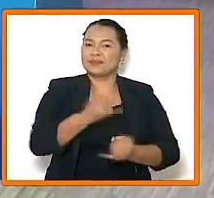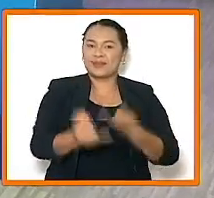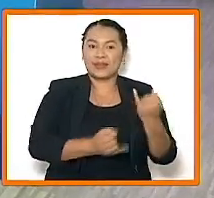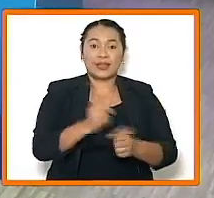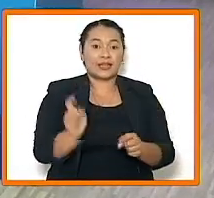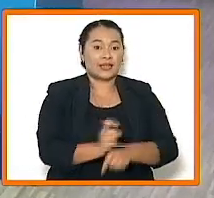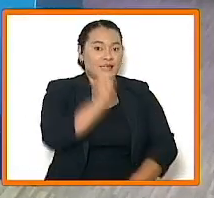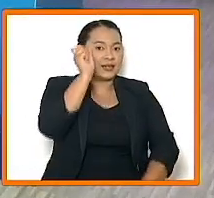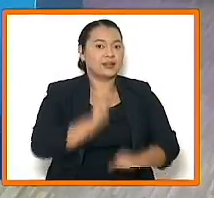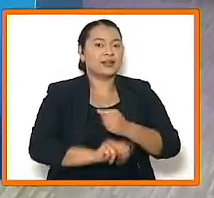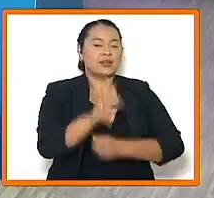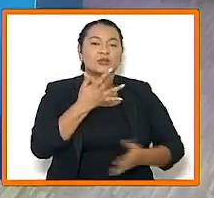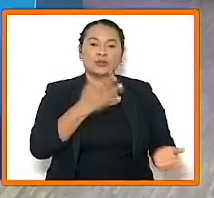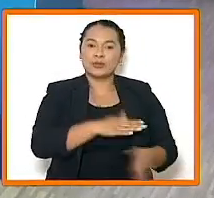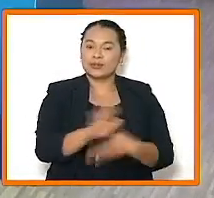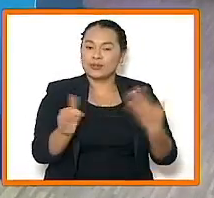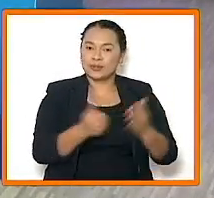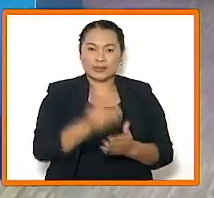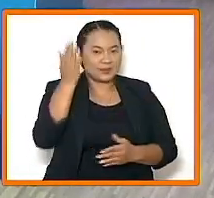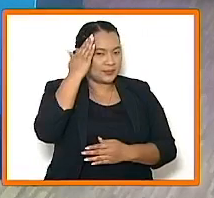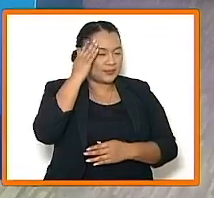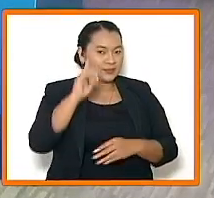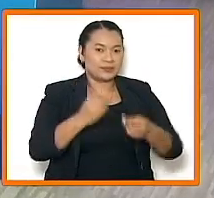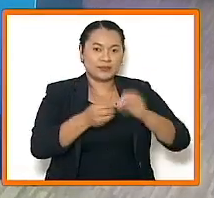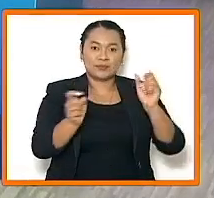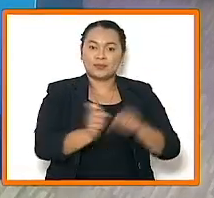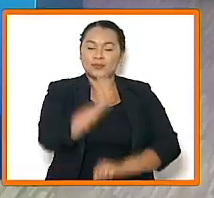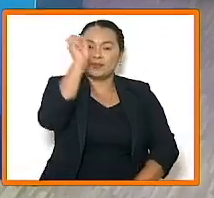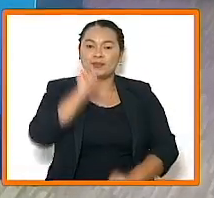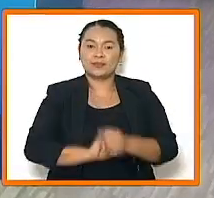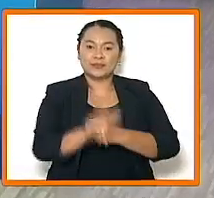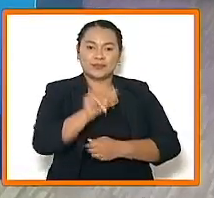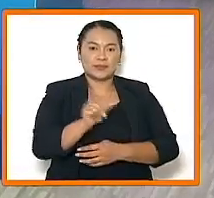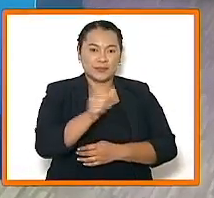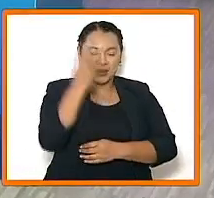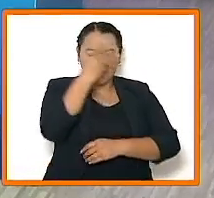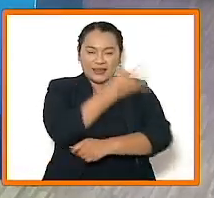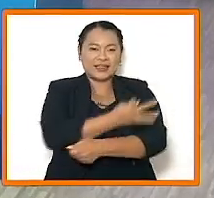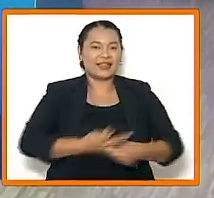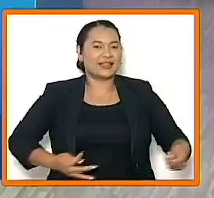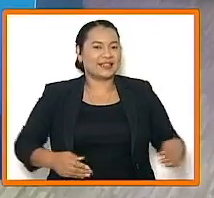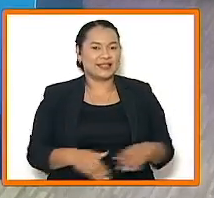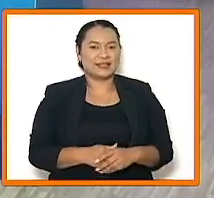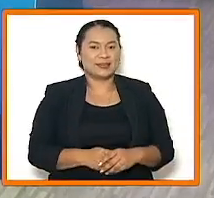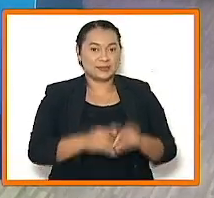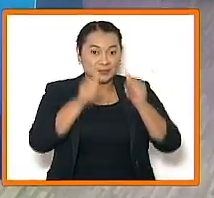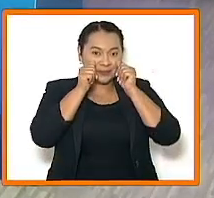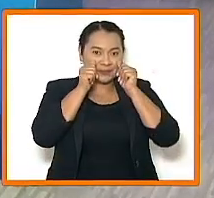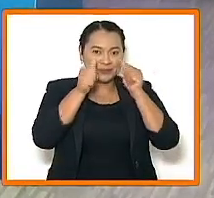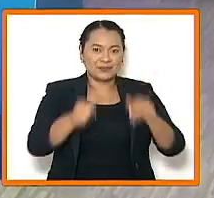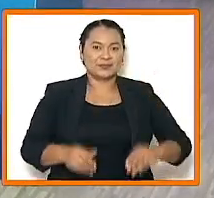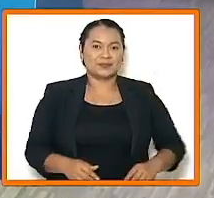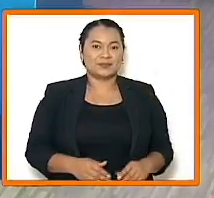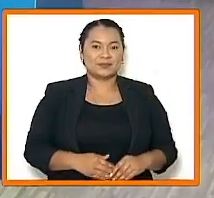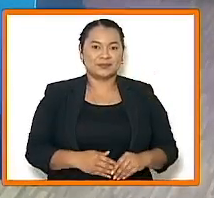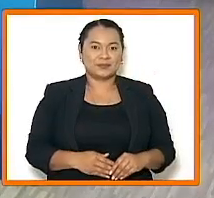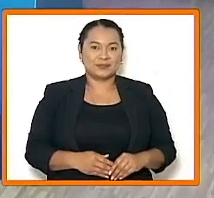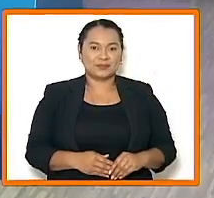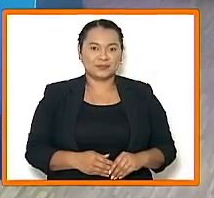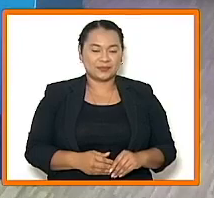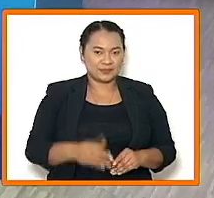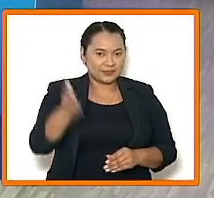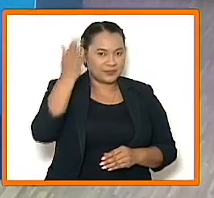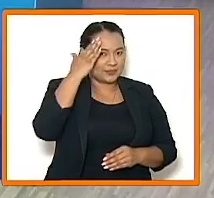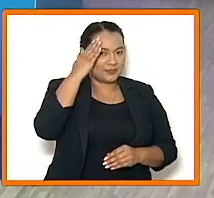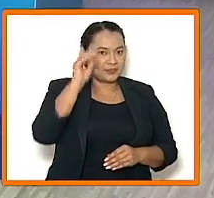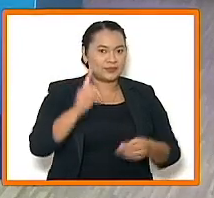deseo suerte, jugador, porque vamos a conocer cuáles son los tres números ganadores en Pega 3 en esta hermosa tarde. Atentos, porque se